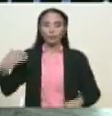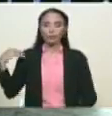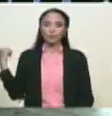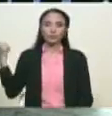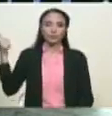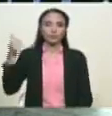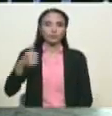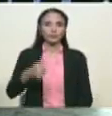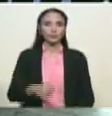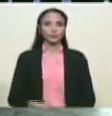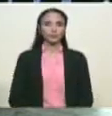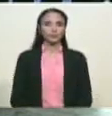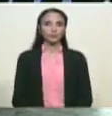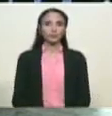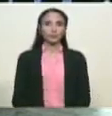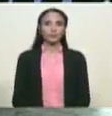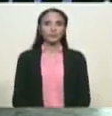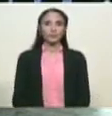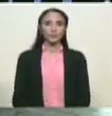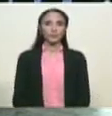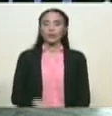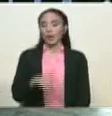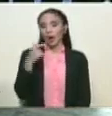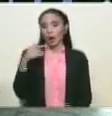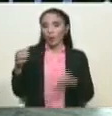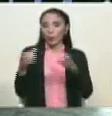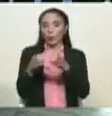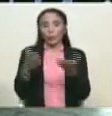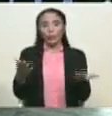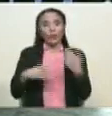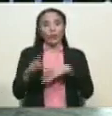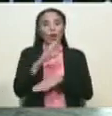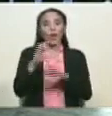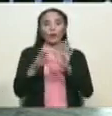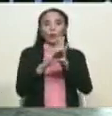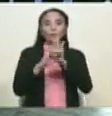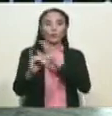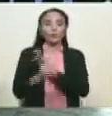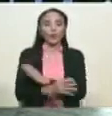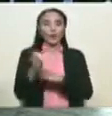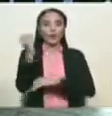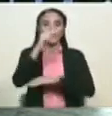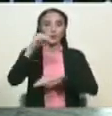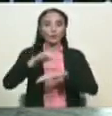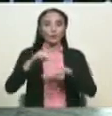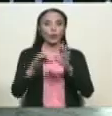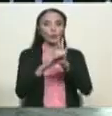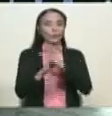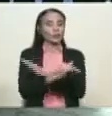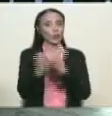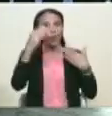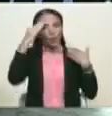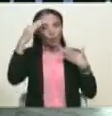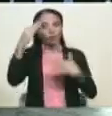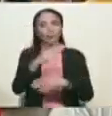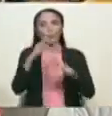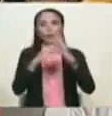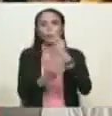está en un frente vital, la Asamblea Nacional Constituyente. Un saludo a todos los constituyentistas del estado de